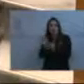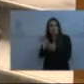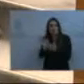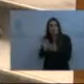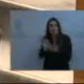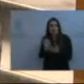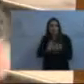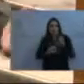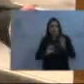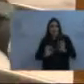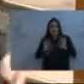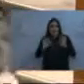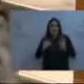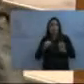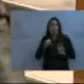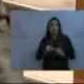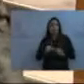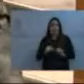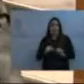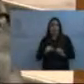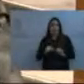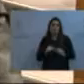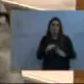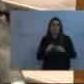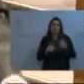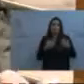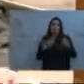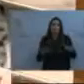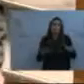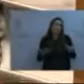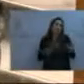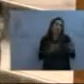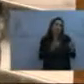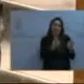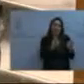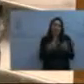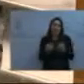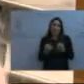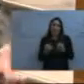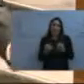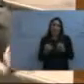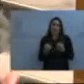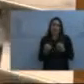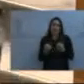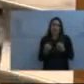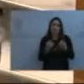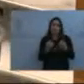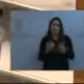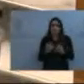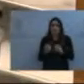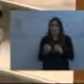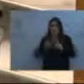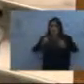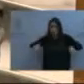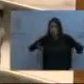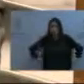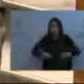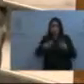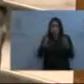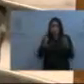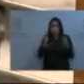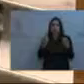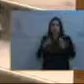esenciales, han puesto encima de la mesa la necesidad de proceder a una modificación, a un replanteamiento